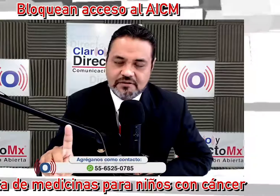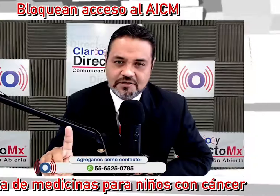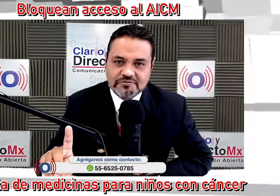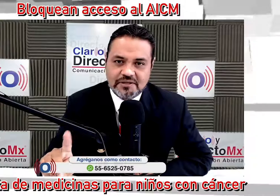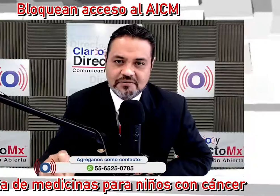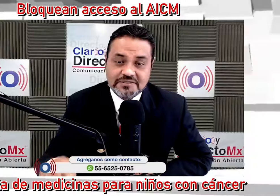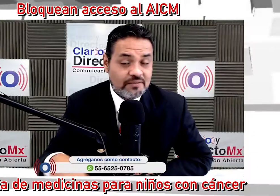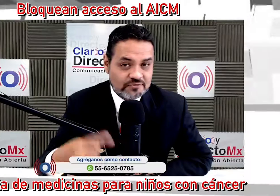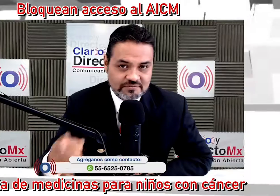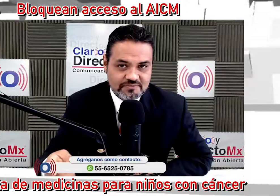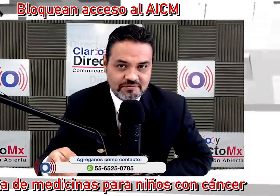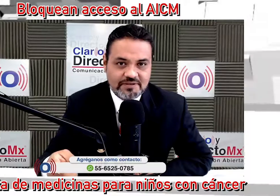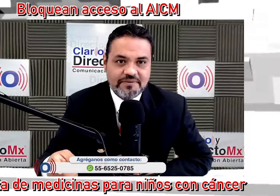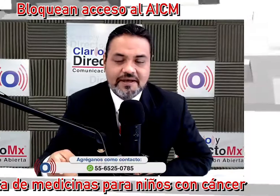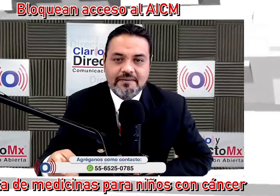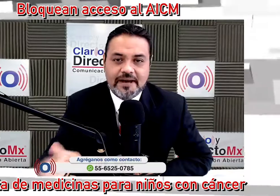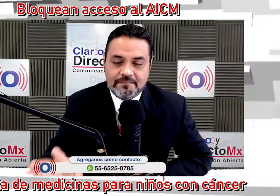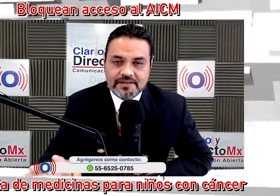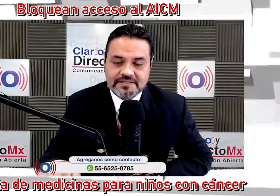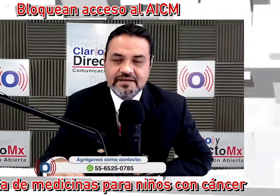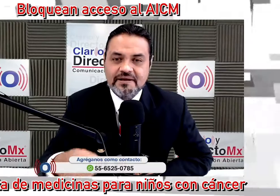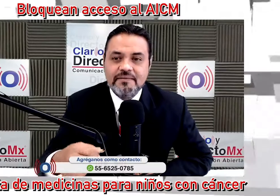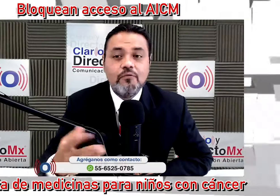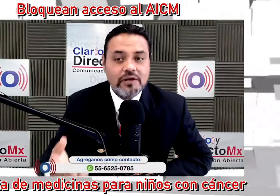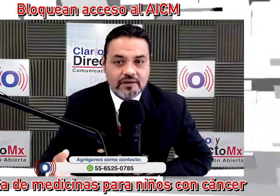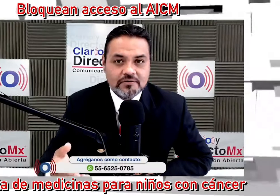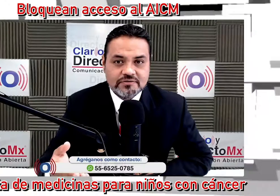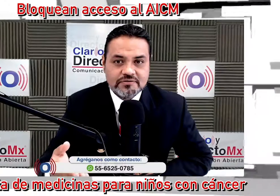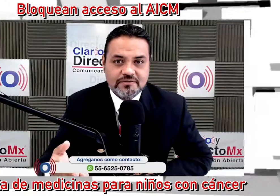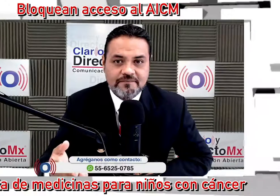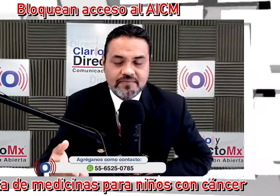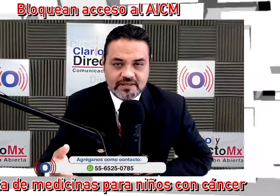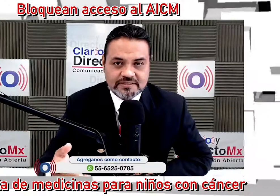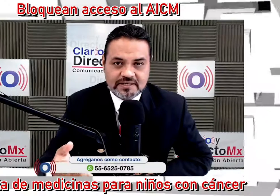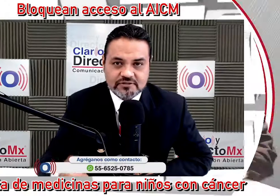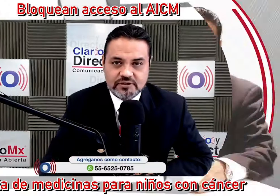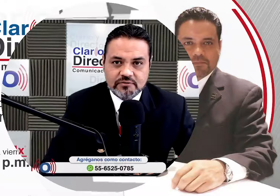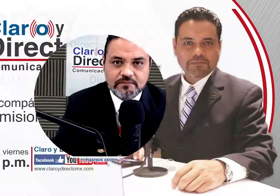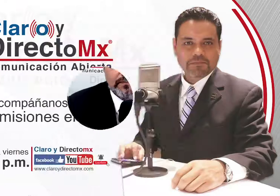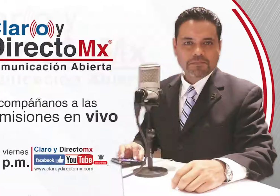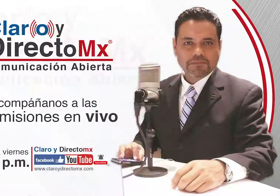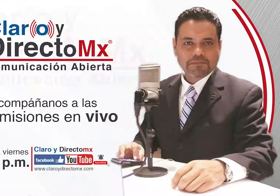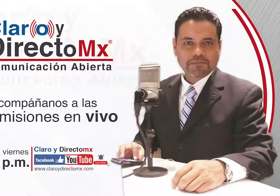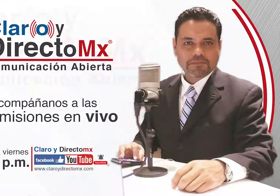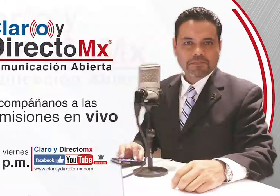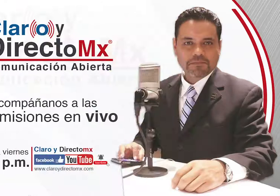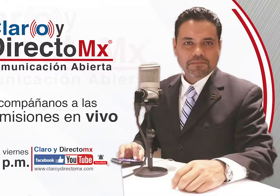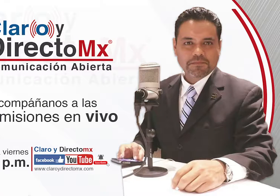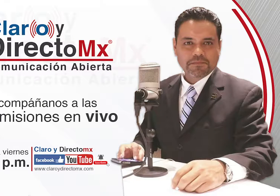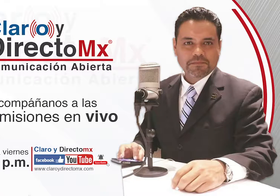que no resuelto estamos todavía al parecer muy lejos de que esté resuelto